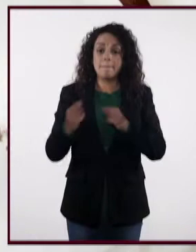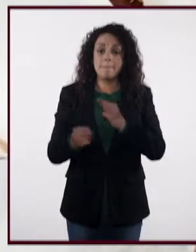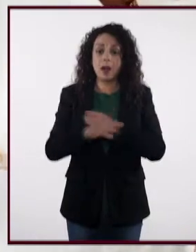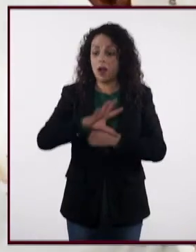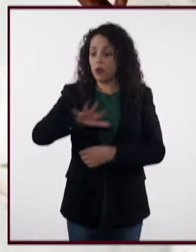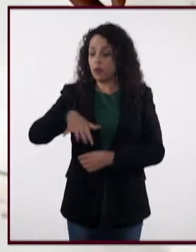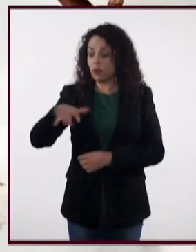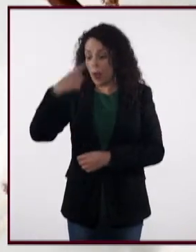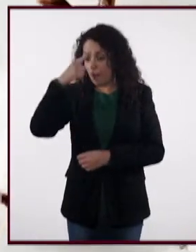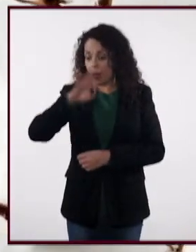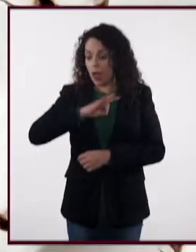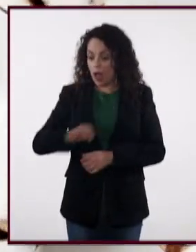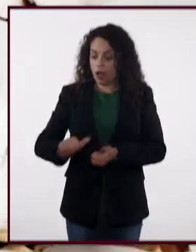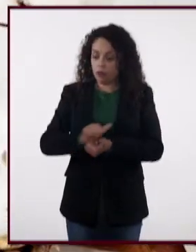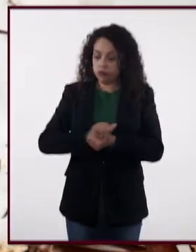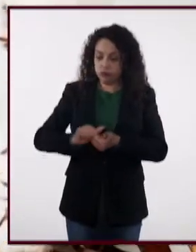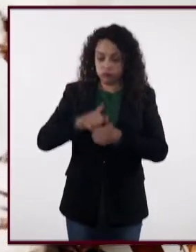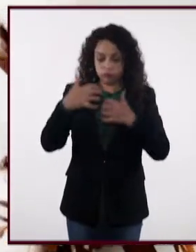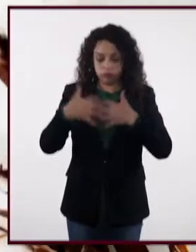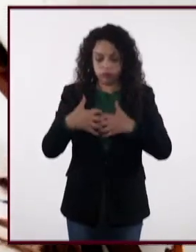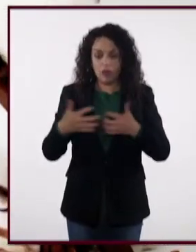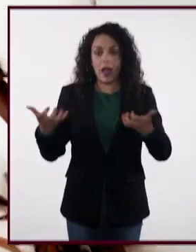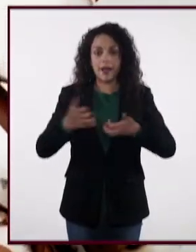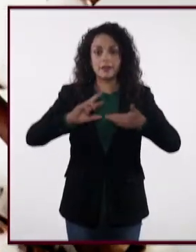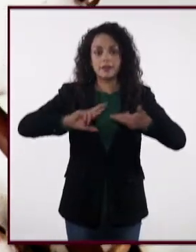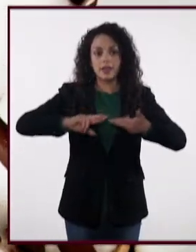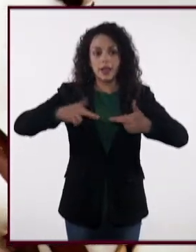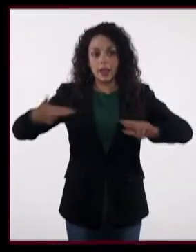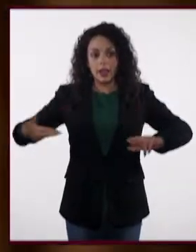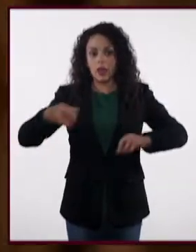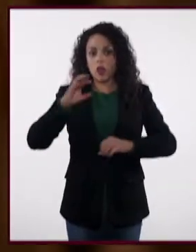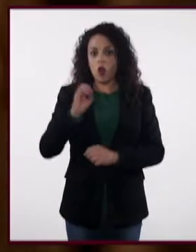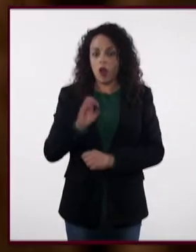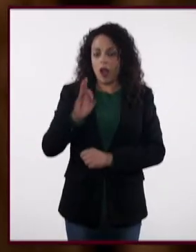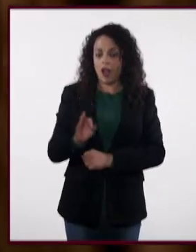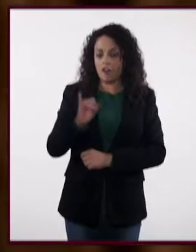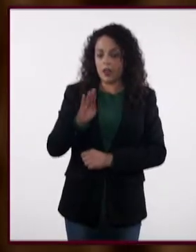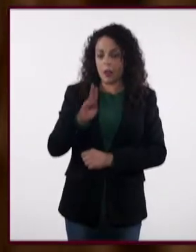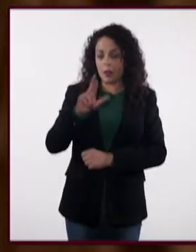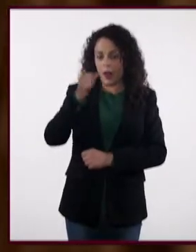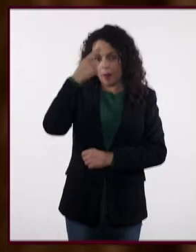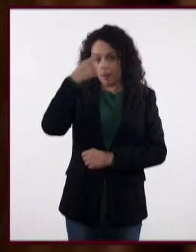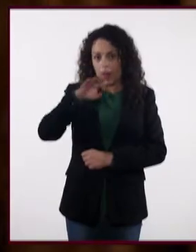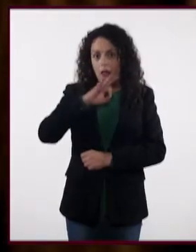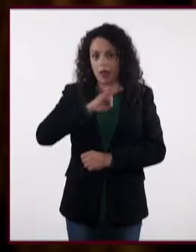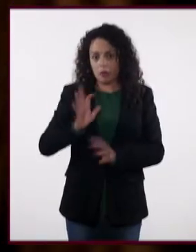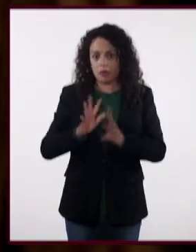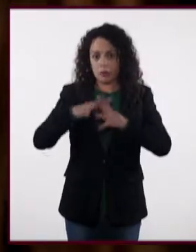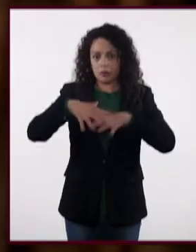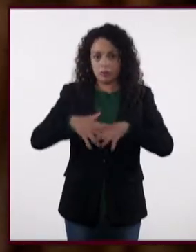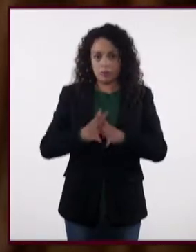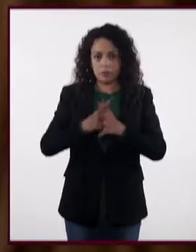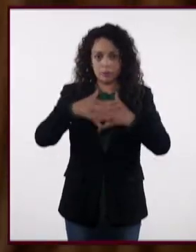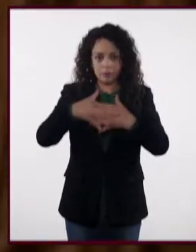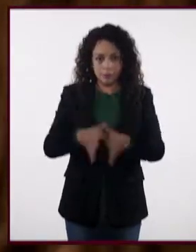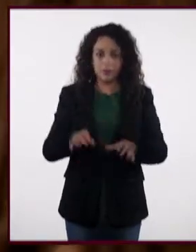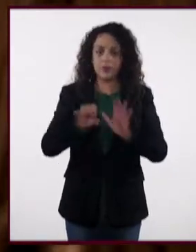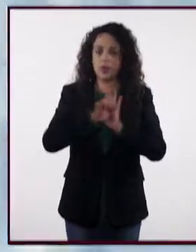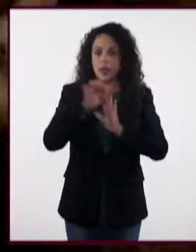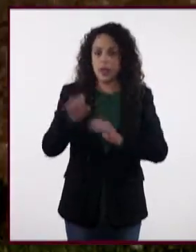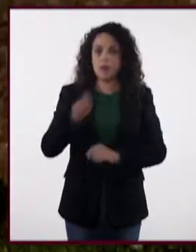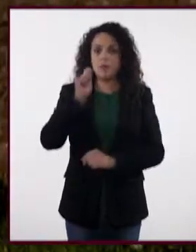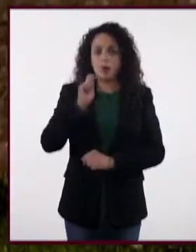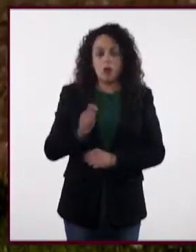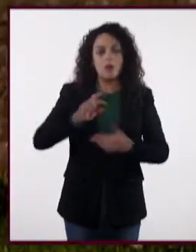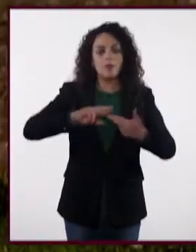puedan procesarse para crear hilos o fibras para entrelazar. Estas pueden tener origen natural, como los hilos del